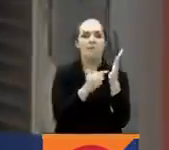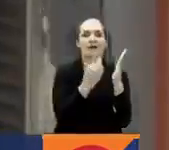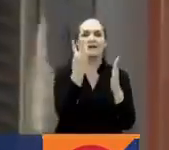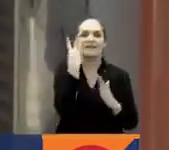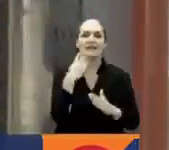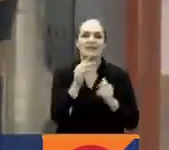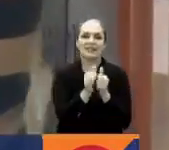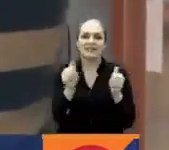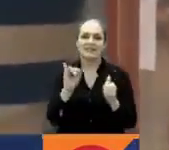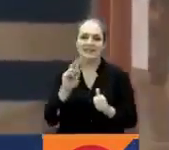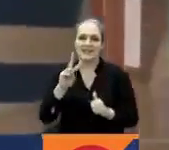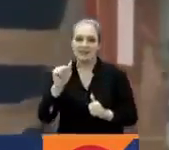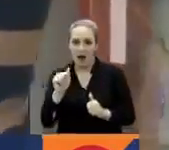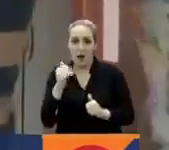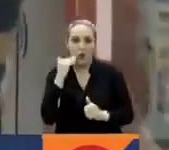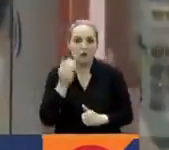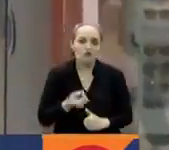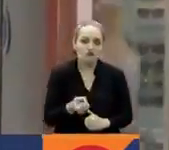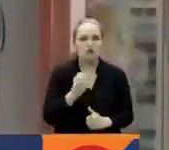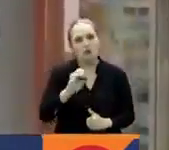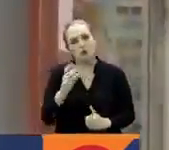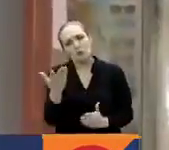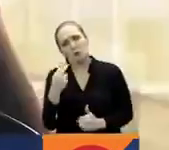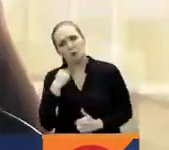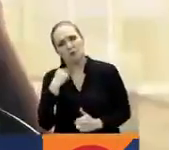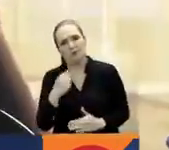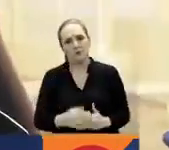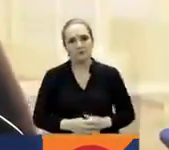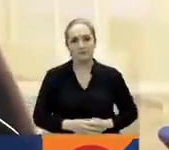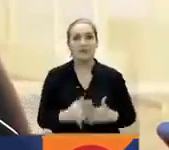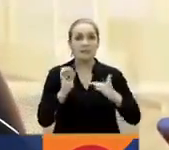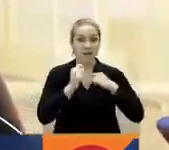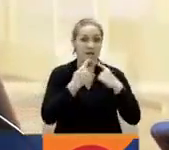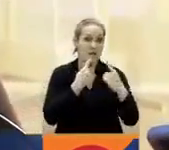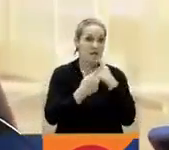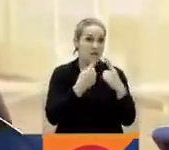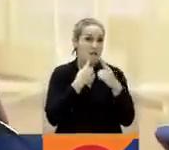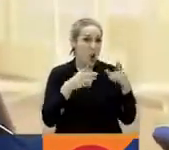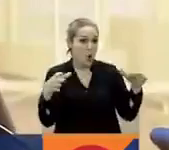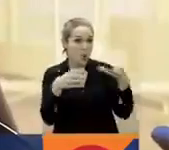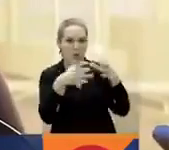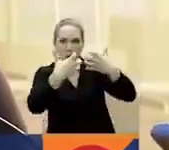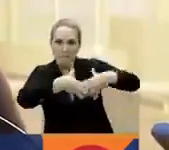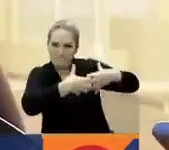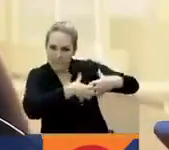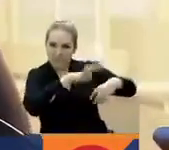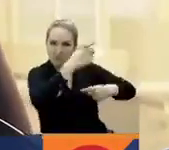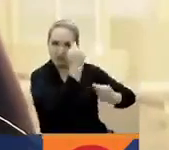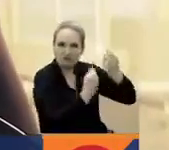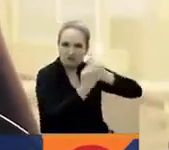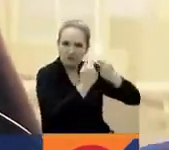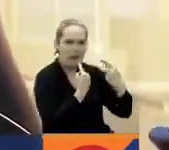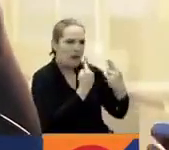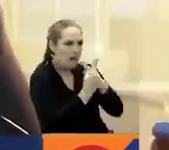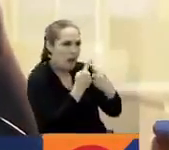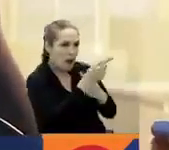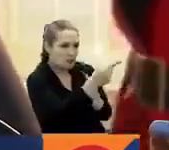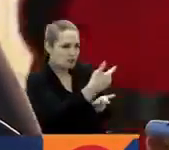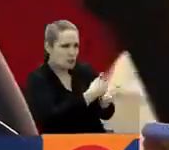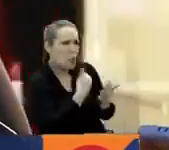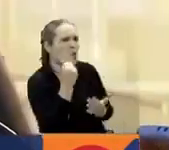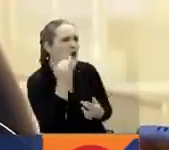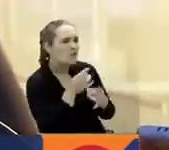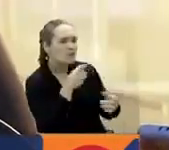podrían ser en octubre y noviembre próximos. Nosotros hemos venido teniendo conversaciones con los gremios de comerciantes, en donde están sugiriendo unas